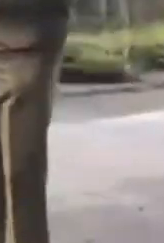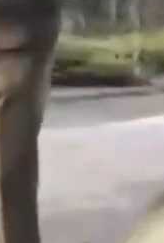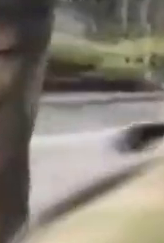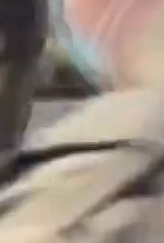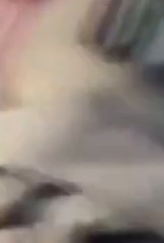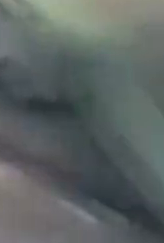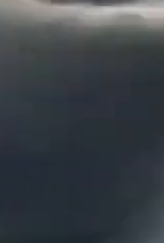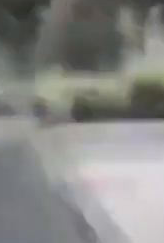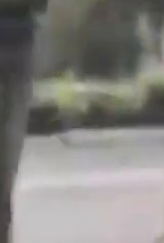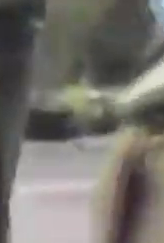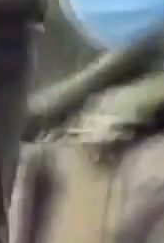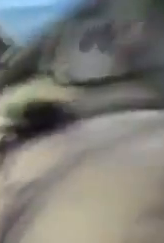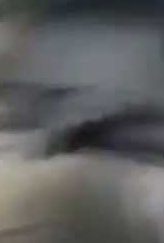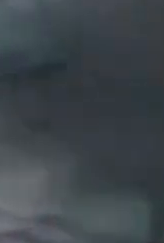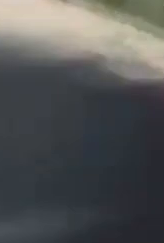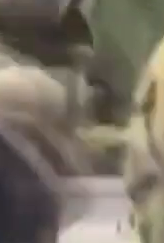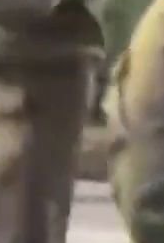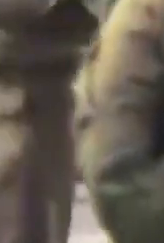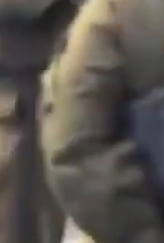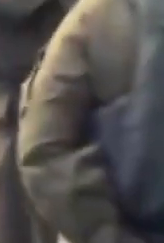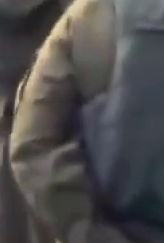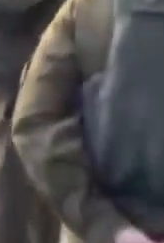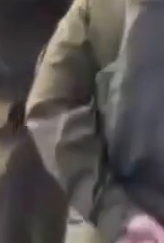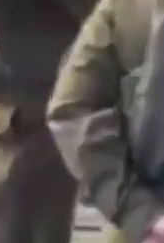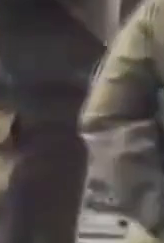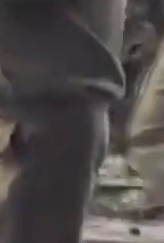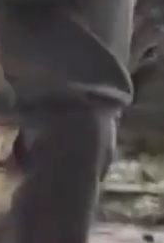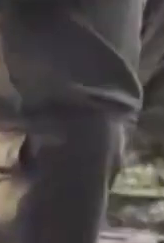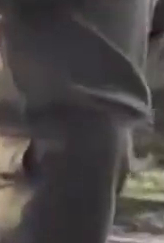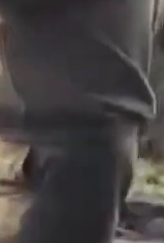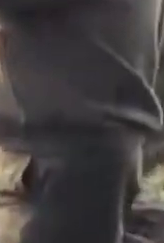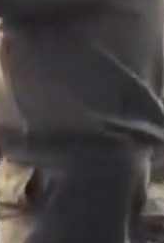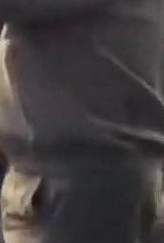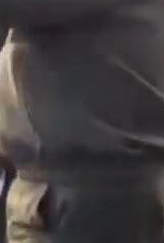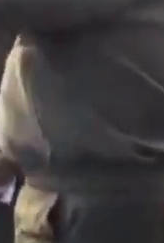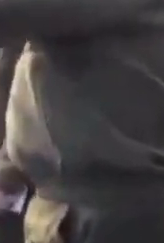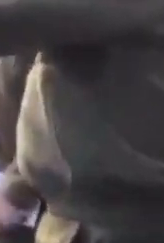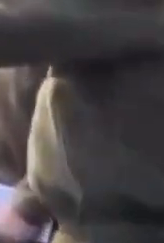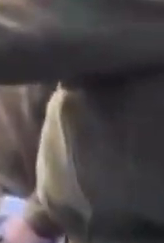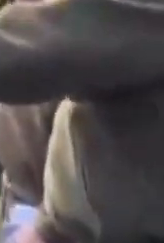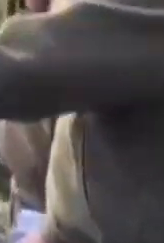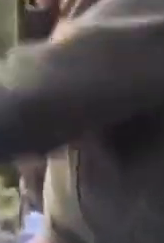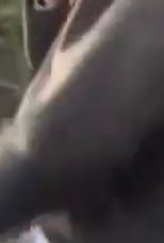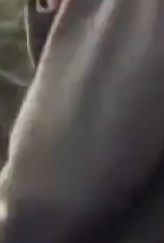pedido la oposición y dijo que hay que reforzar la zona en todos los